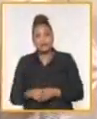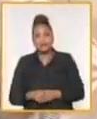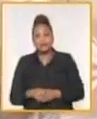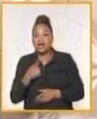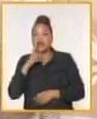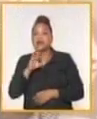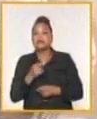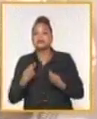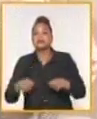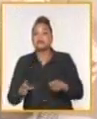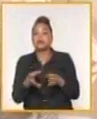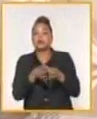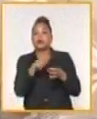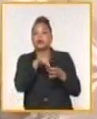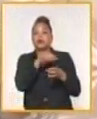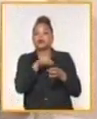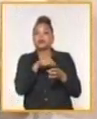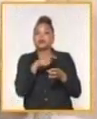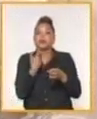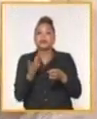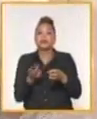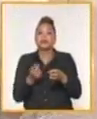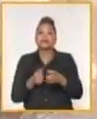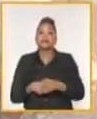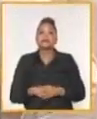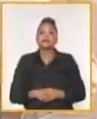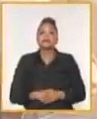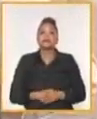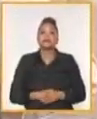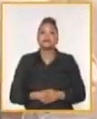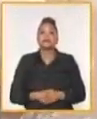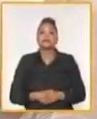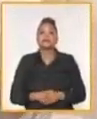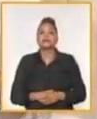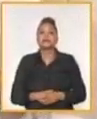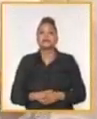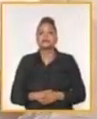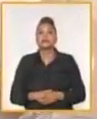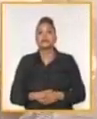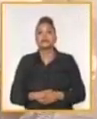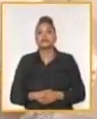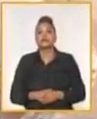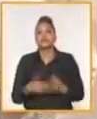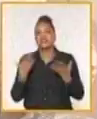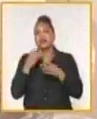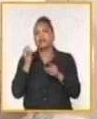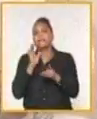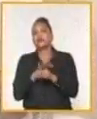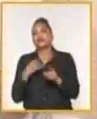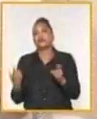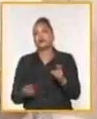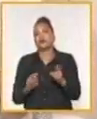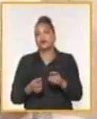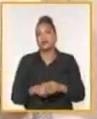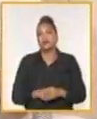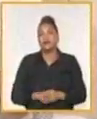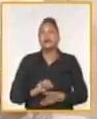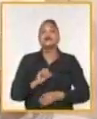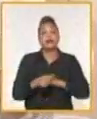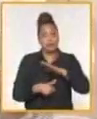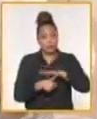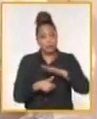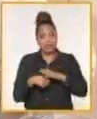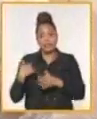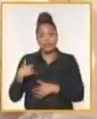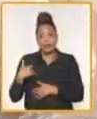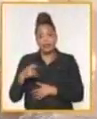el presidente le estaba informando a Israel y Estados Unidos. Entonces, ¿de qué estamos hablando? ¿Quién agredió? El presidente de la organización. Sí, el presidente, que era argentino.